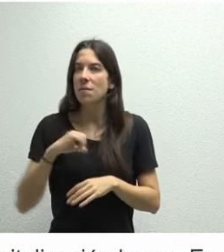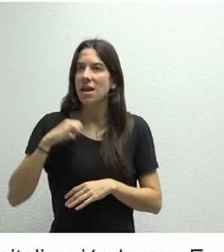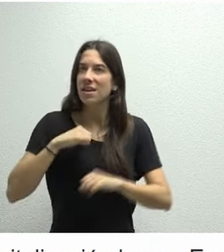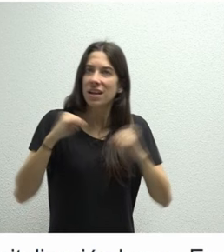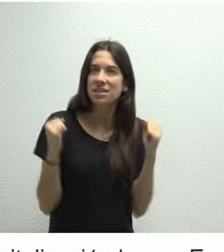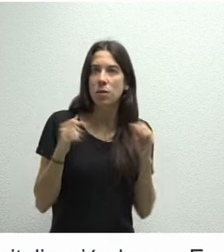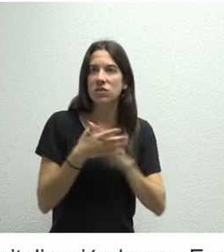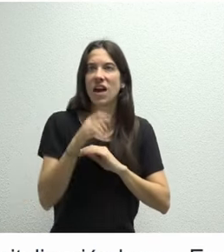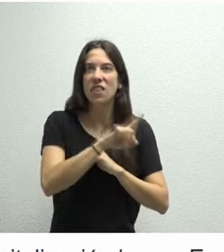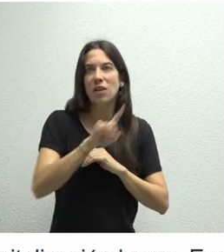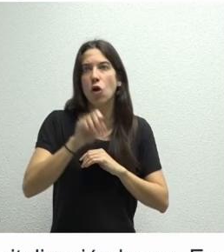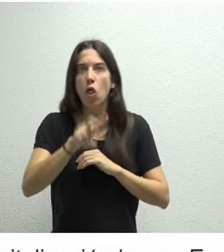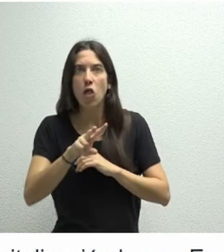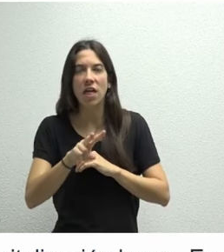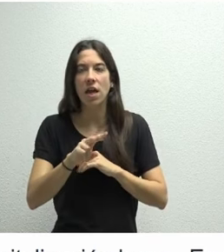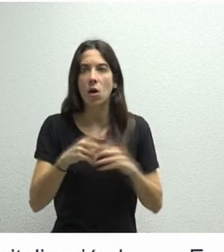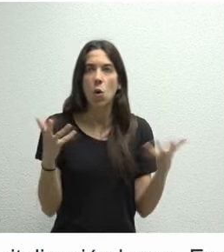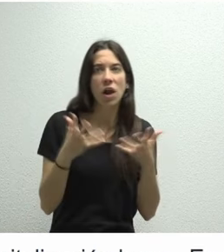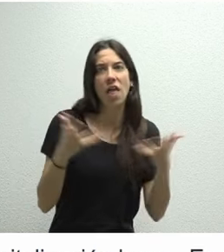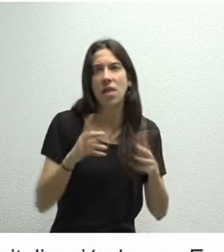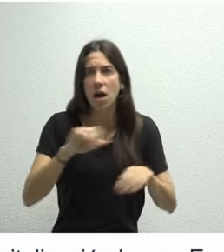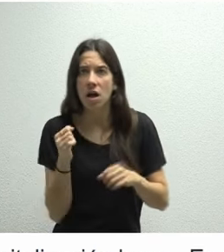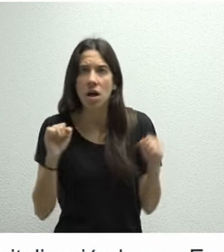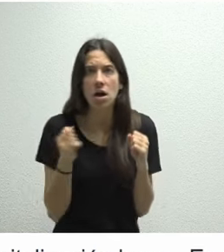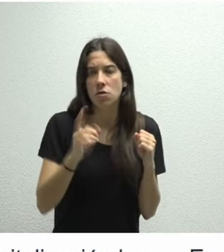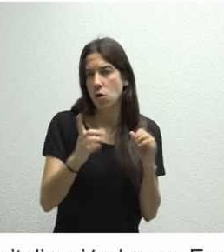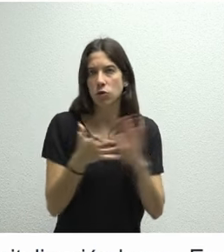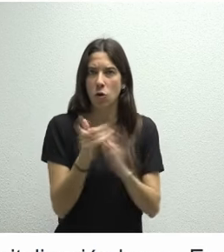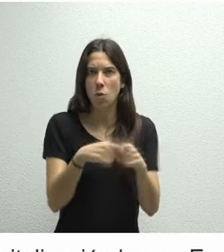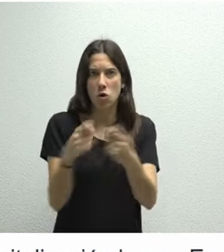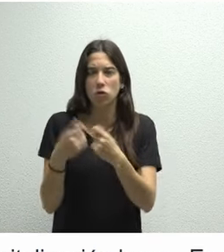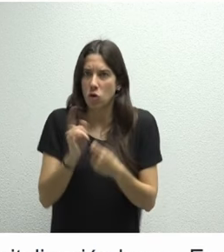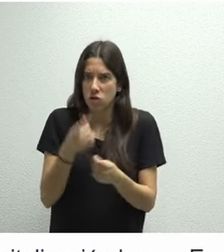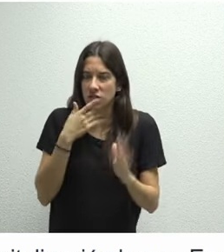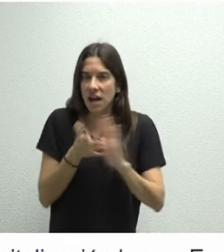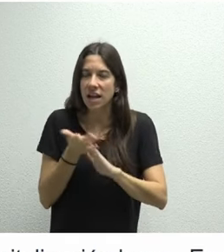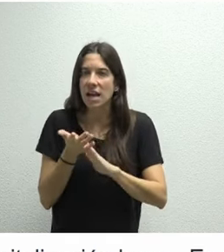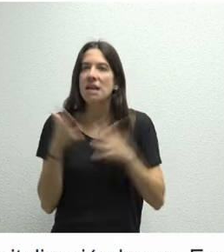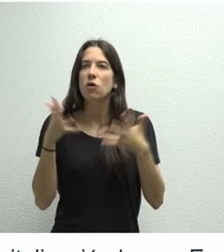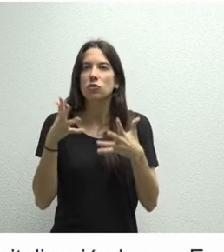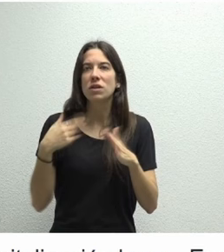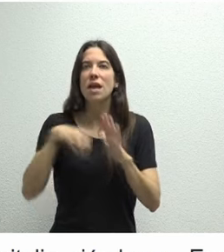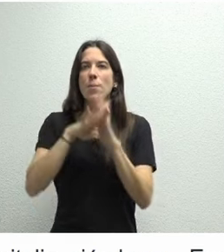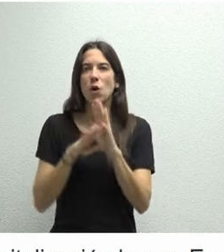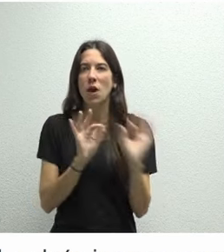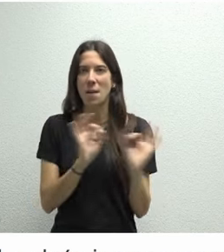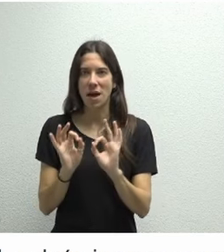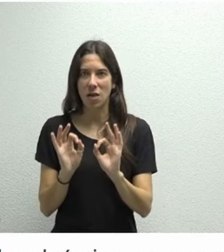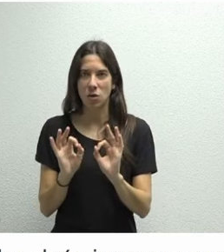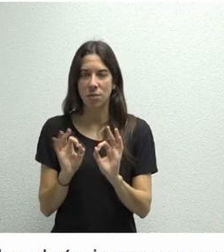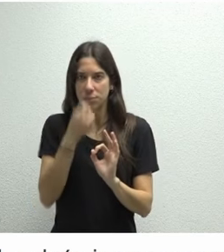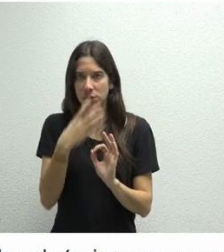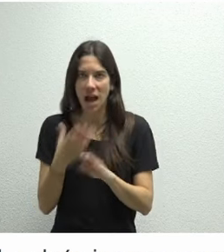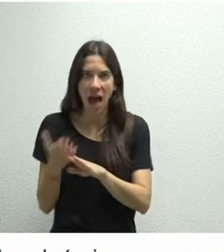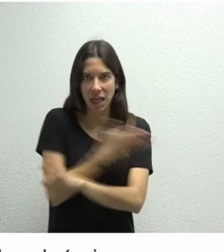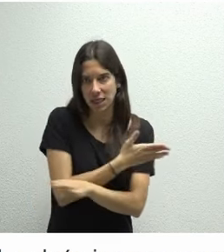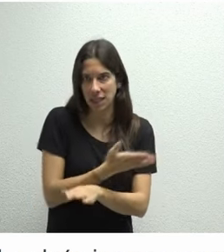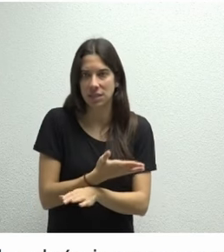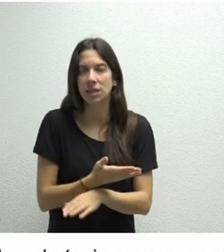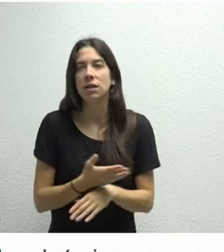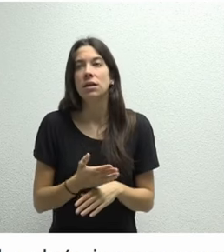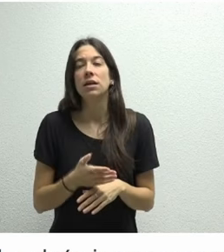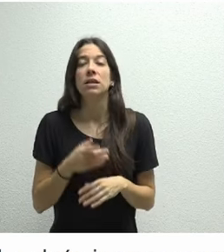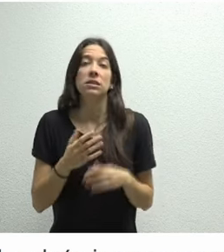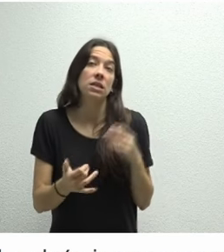urgencias todo como muy disruptivo sino que sea algo programado desde la consulta y sí ya hemos conseguido nos ha facilitado todavía más el estar